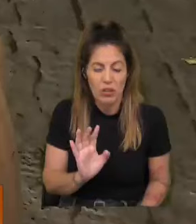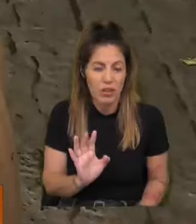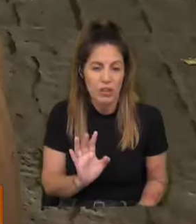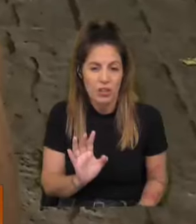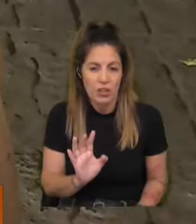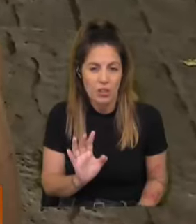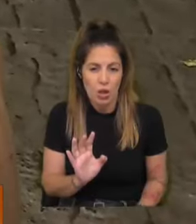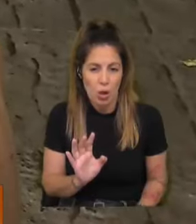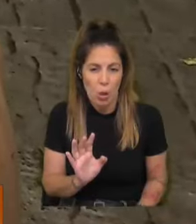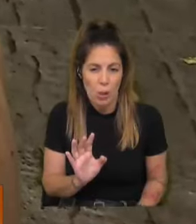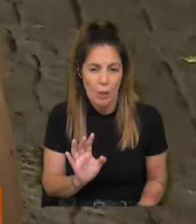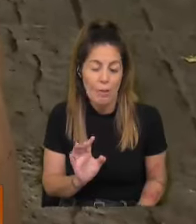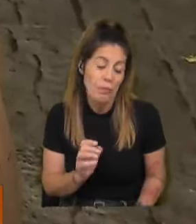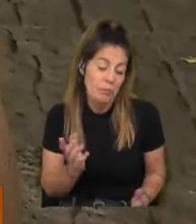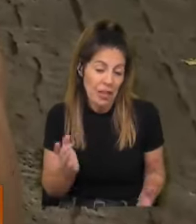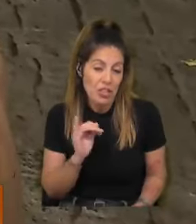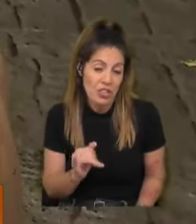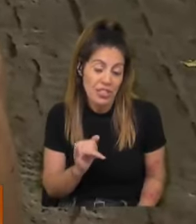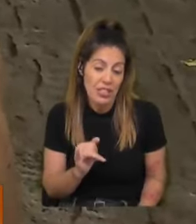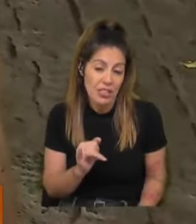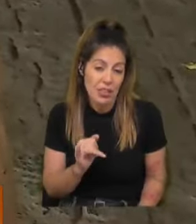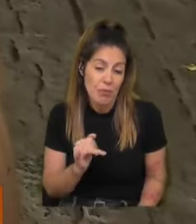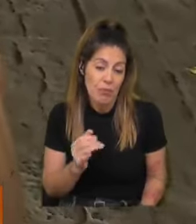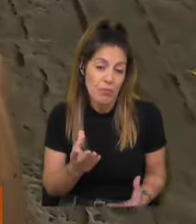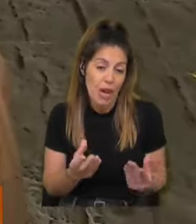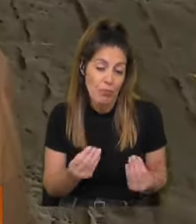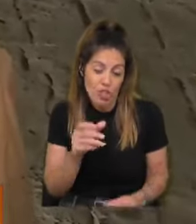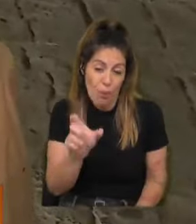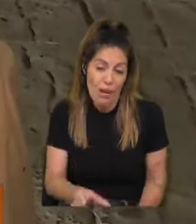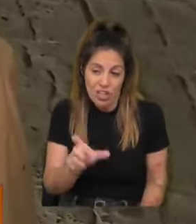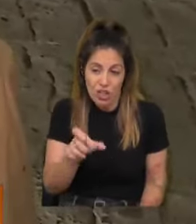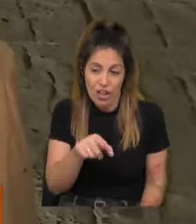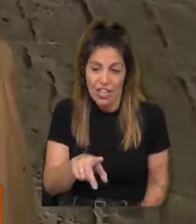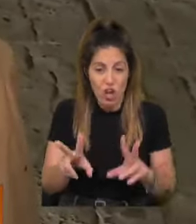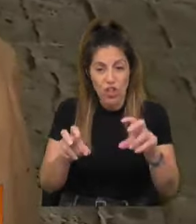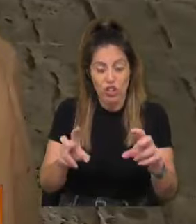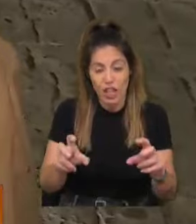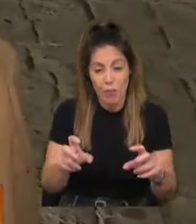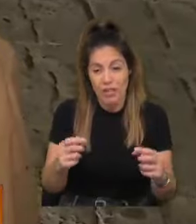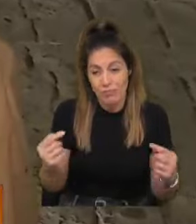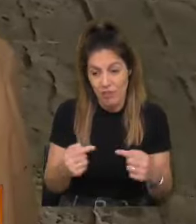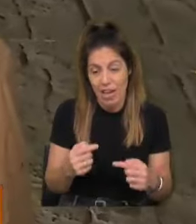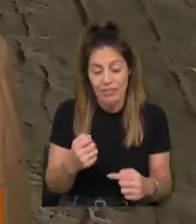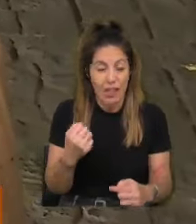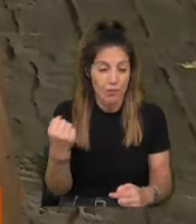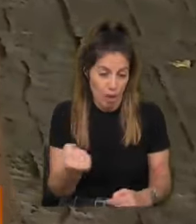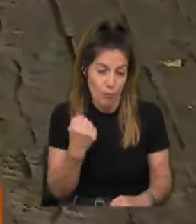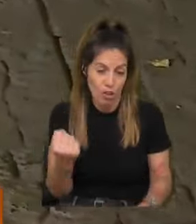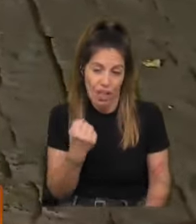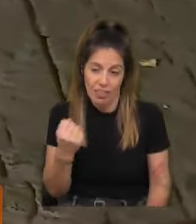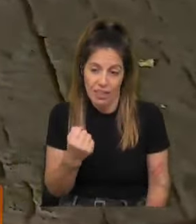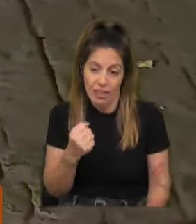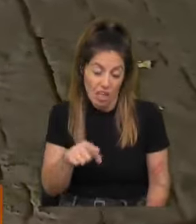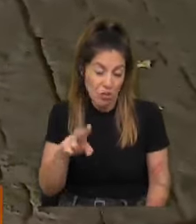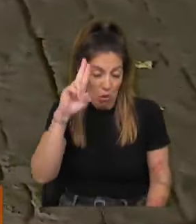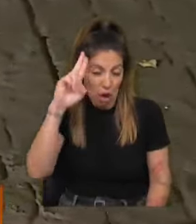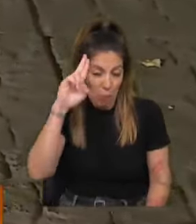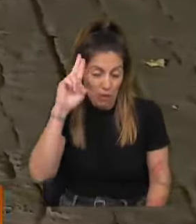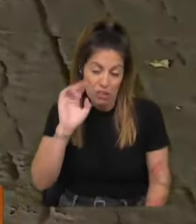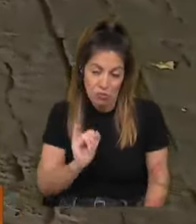pero pero nada sí que hay para muchas personas son temas de debate y temas que que son realmente importantes y eso lo respeto